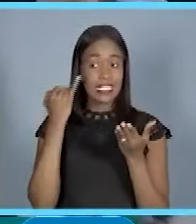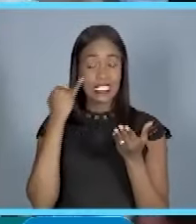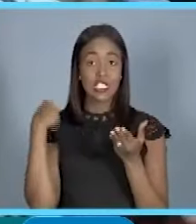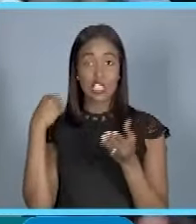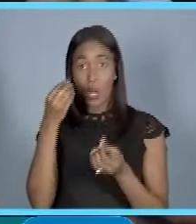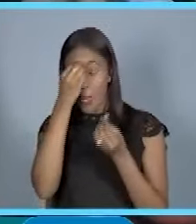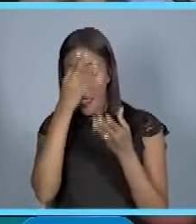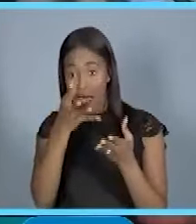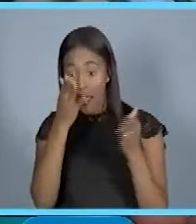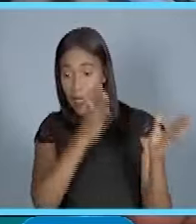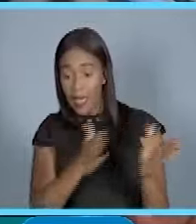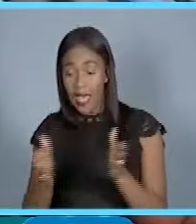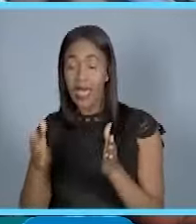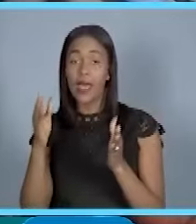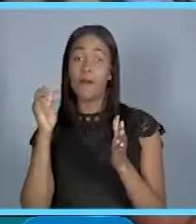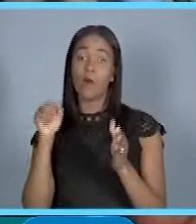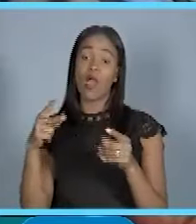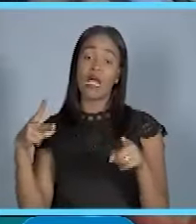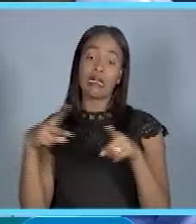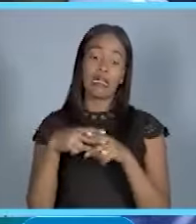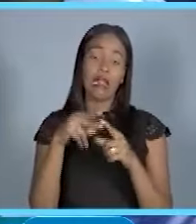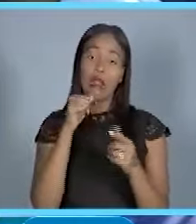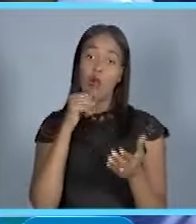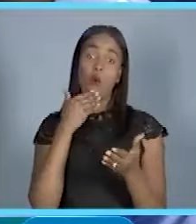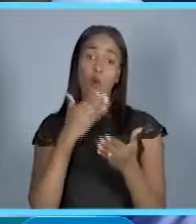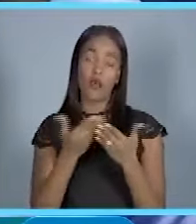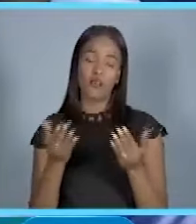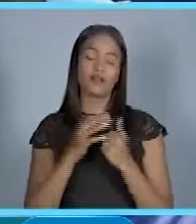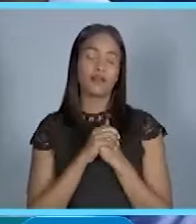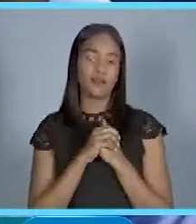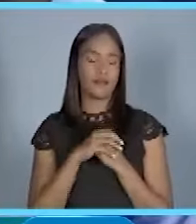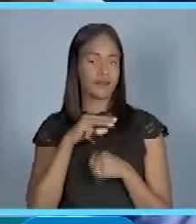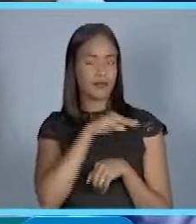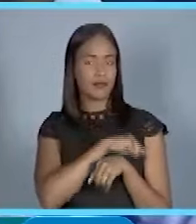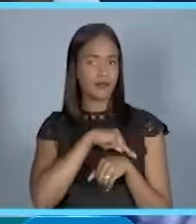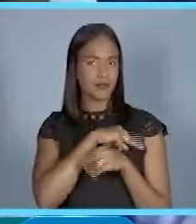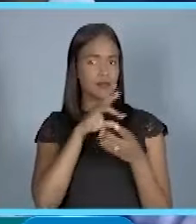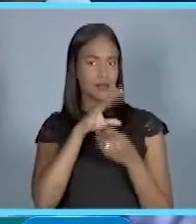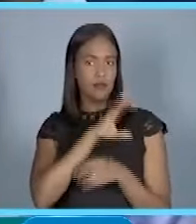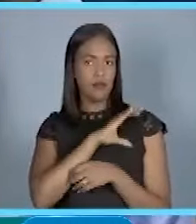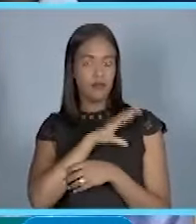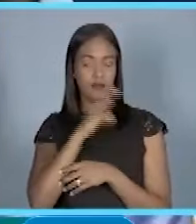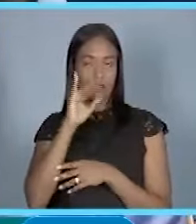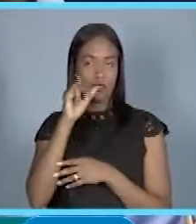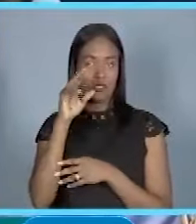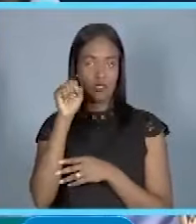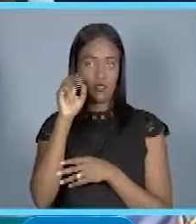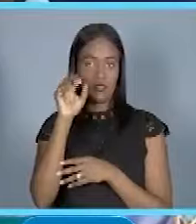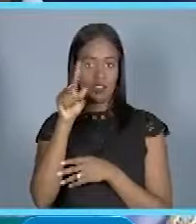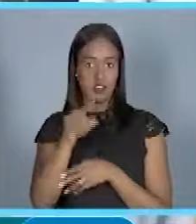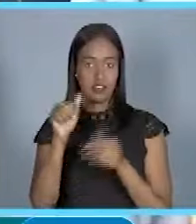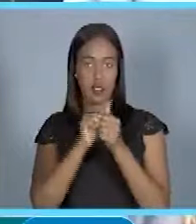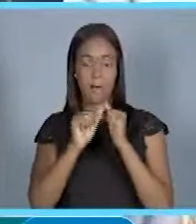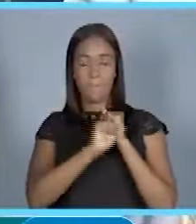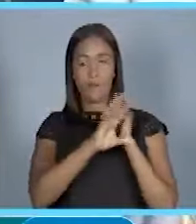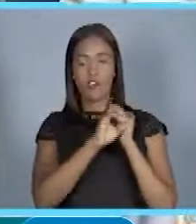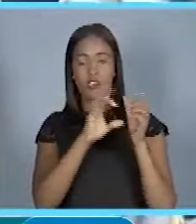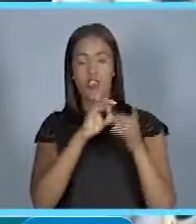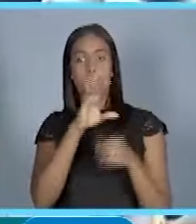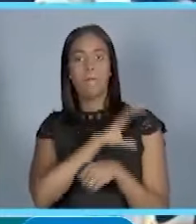entorpecer el buen curso que están llevando las pesquisas. El ministro de Interior y Policía, Jesús Vázquez, y el vocero de la Policía